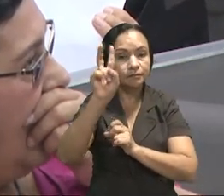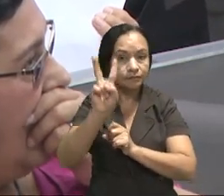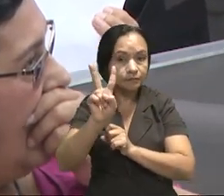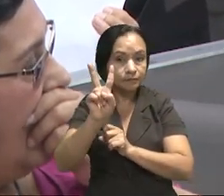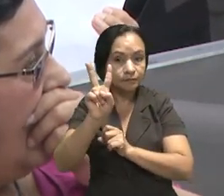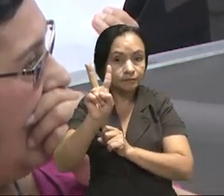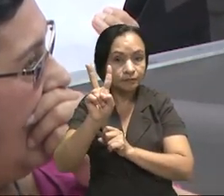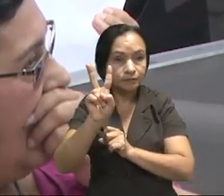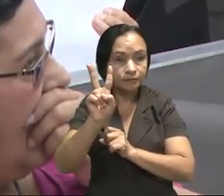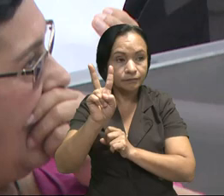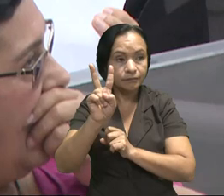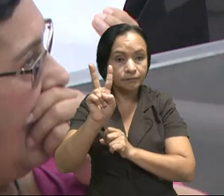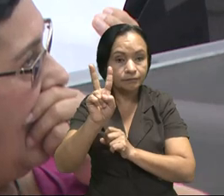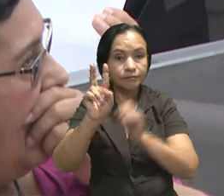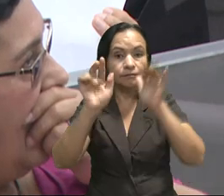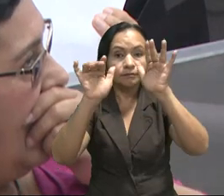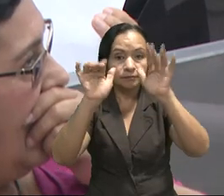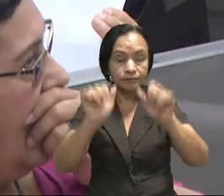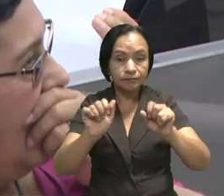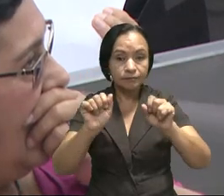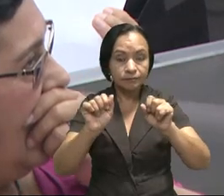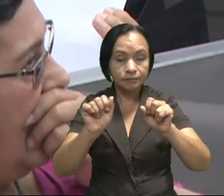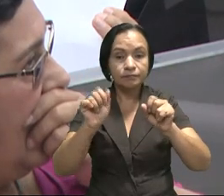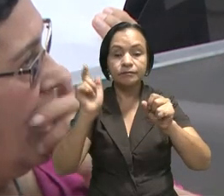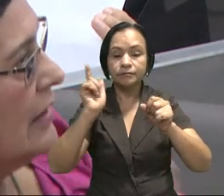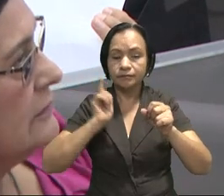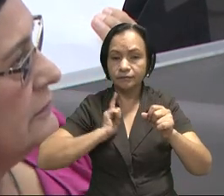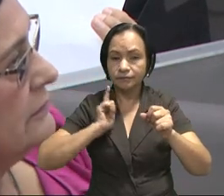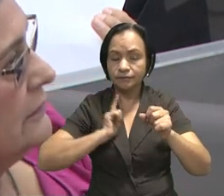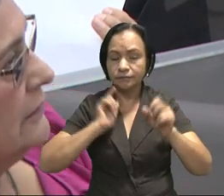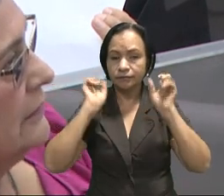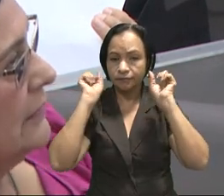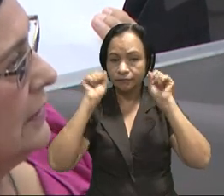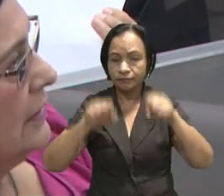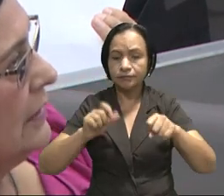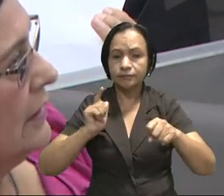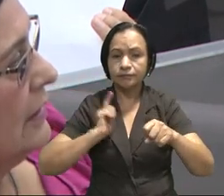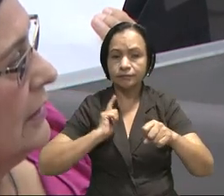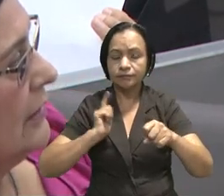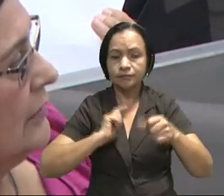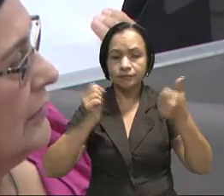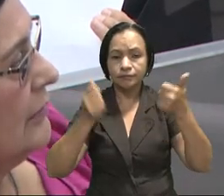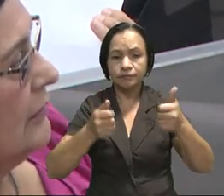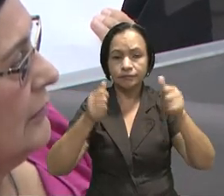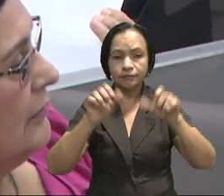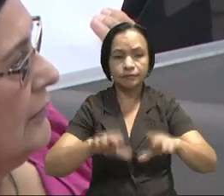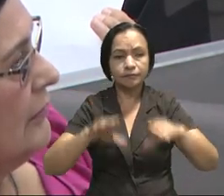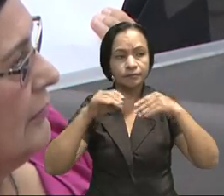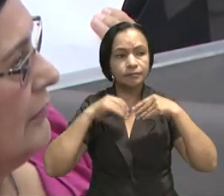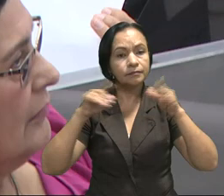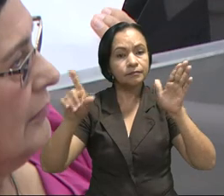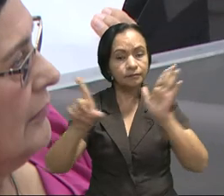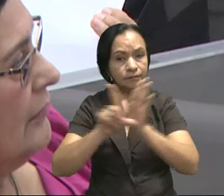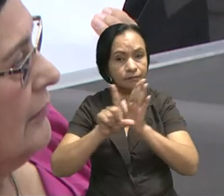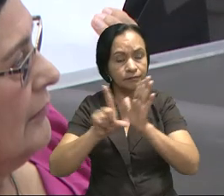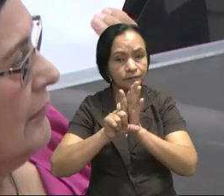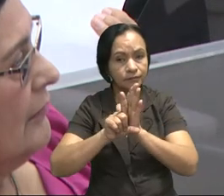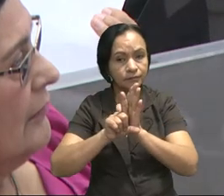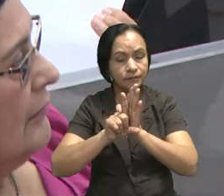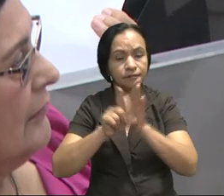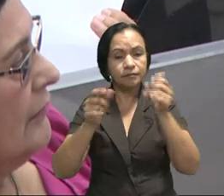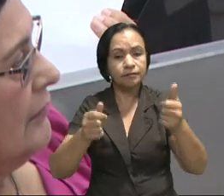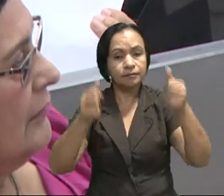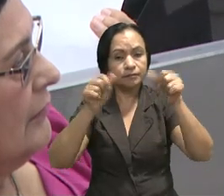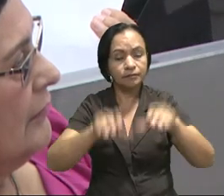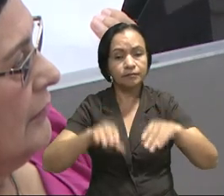1982, ya existía la posibilidad de aprobar decretos ley, se